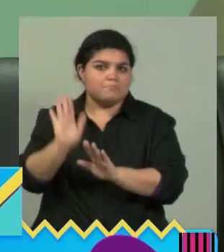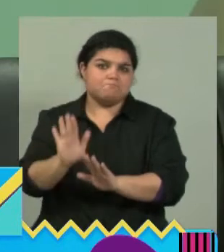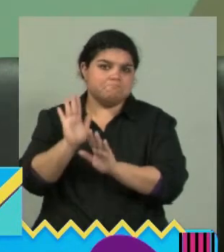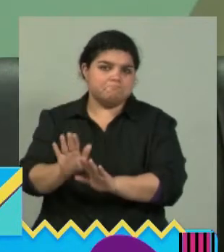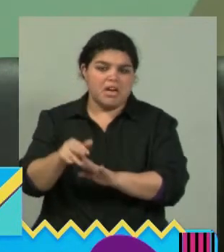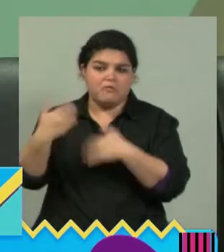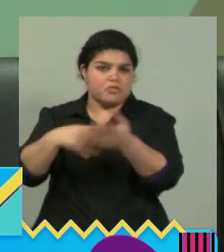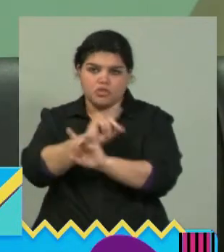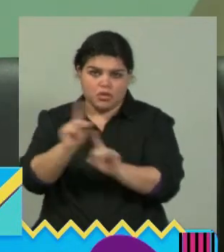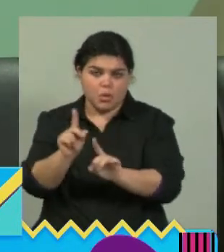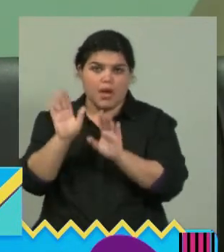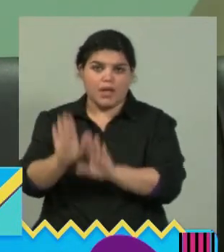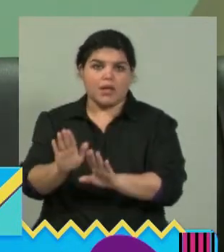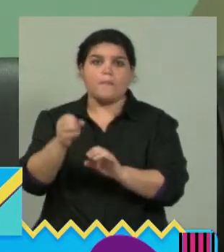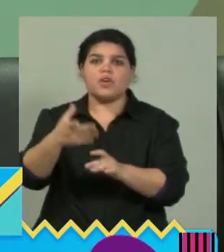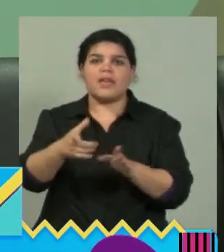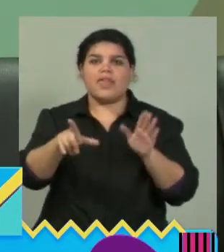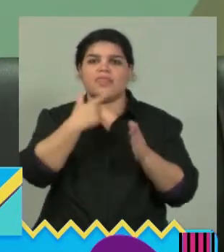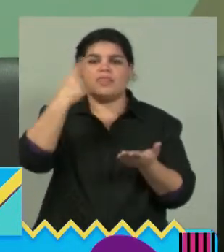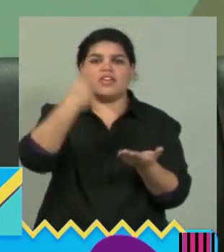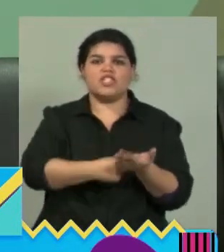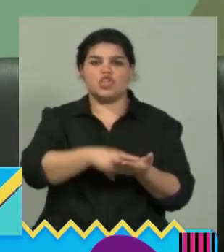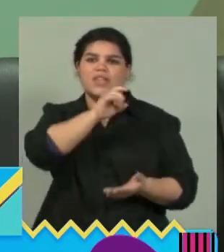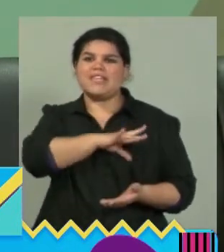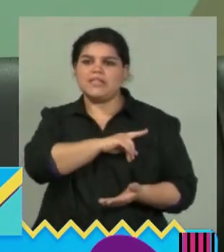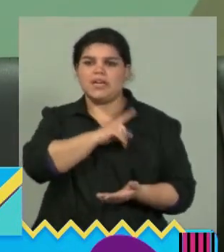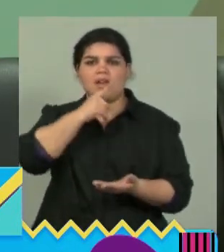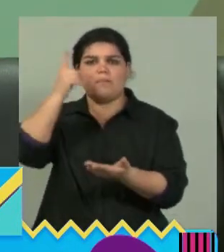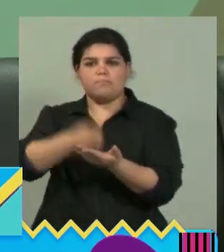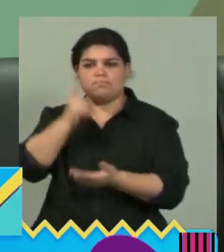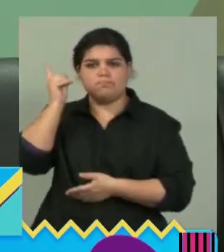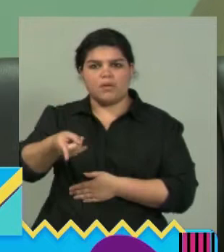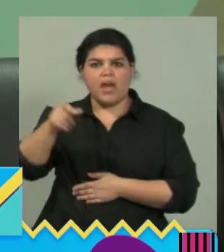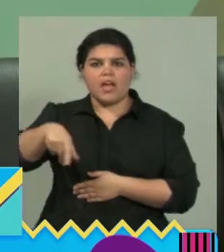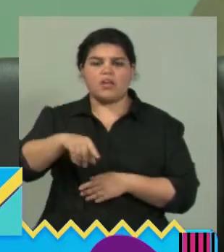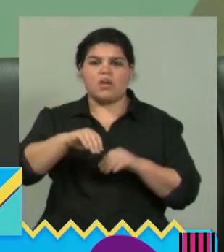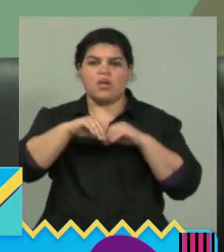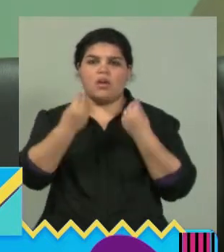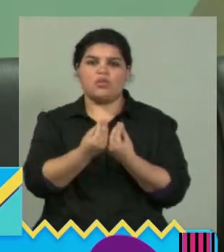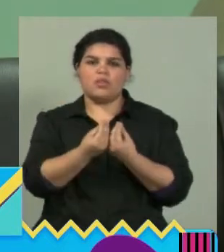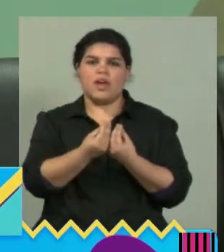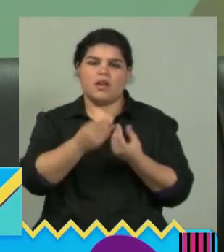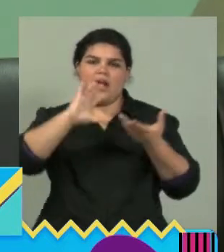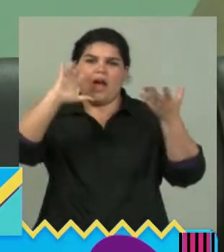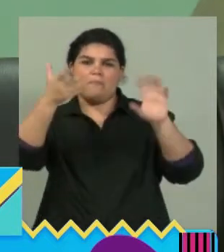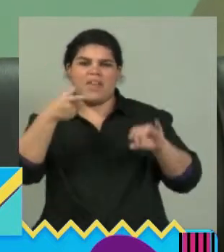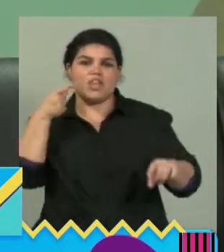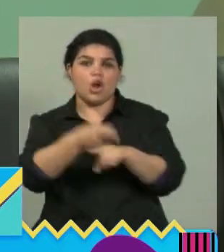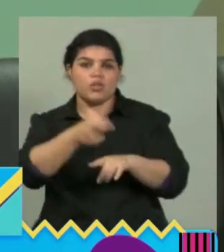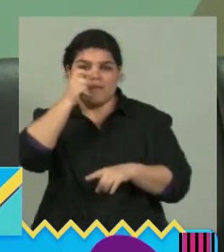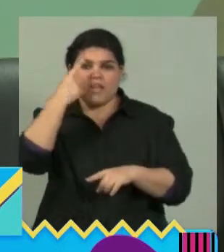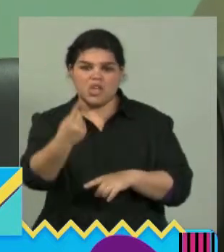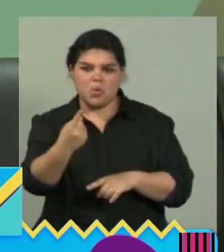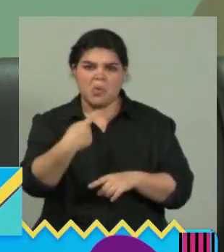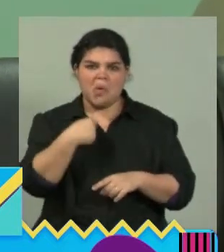está paralizada por una sentencia chilena por haber detectado por lo menos 21 faltas graves al medio ambiente y desde el lado argentino